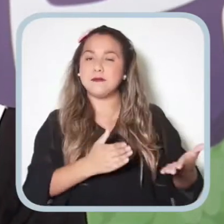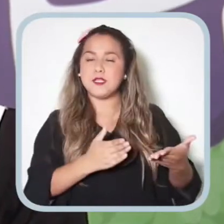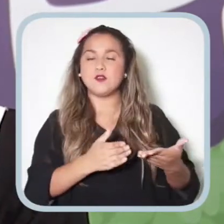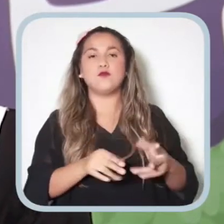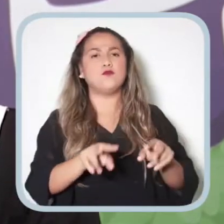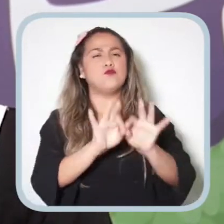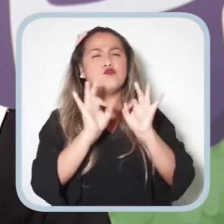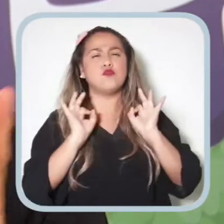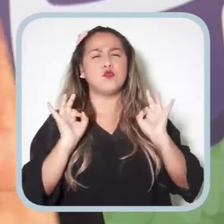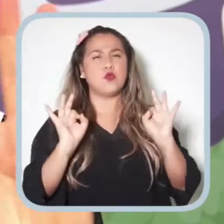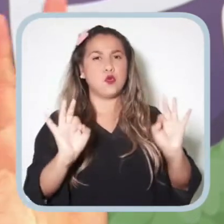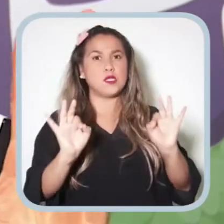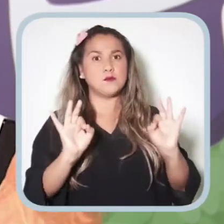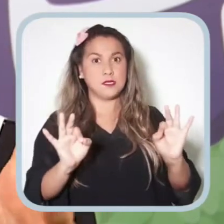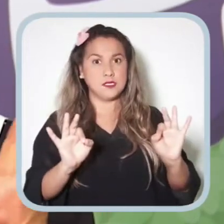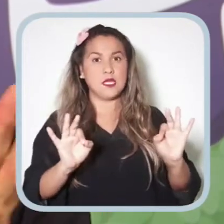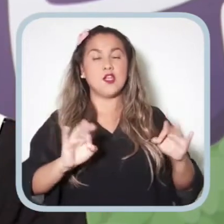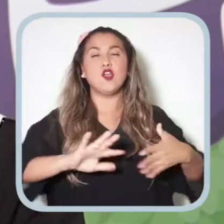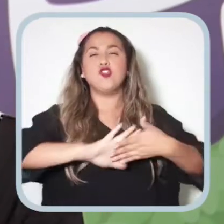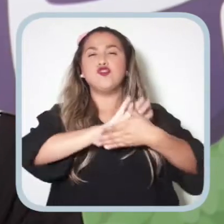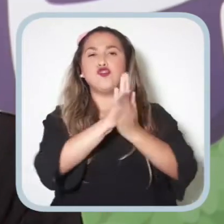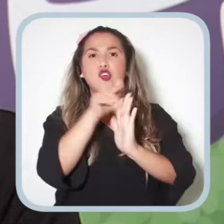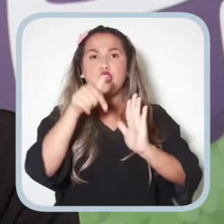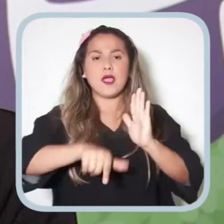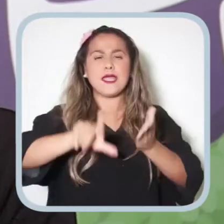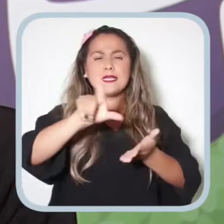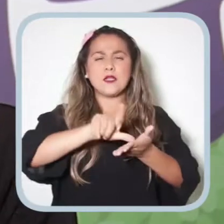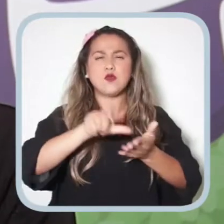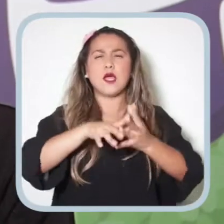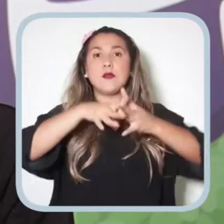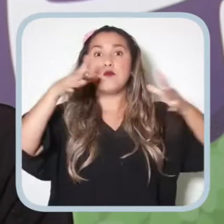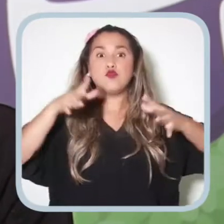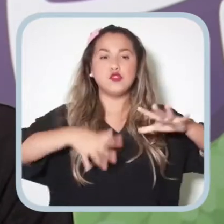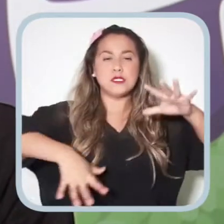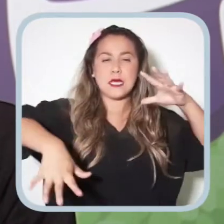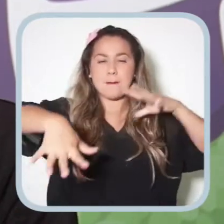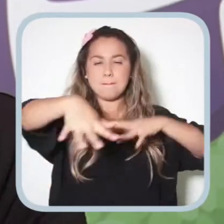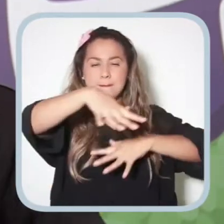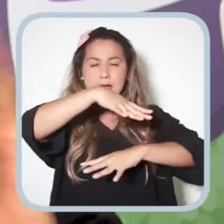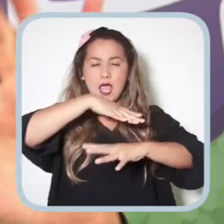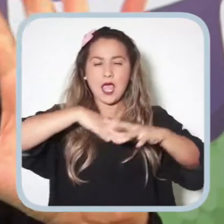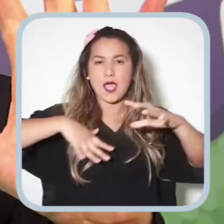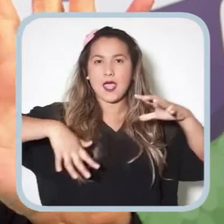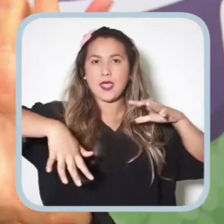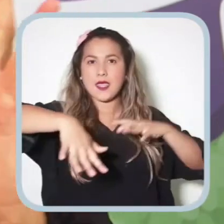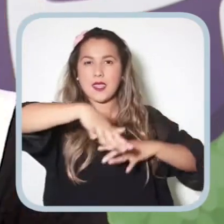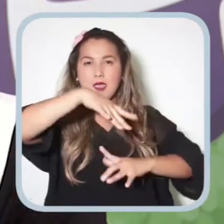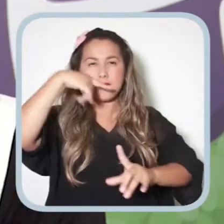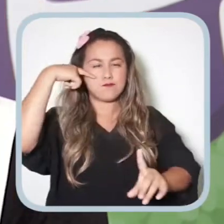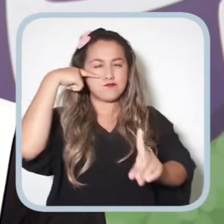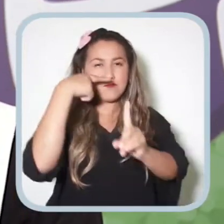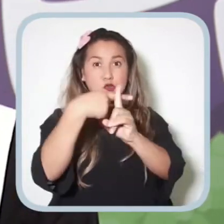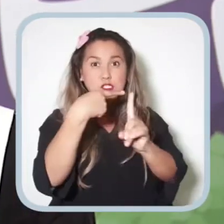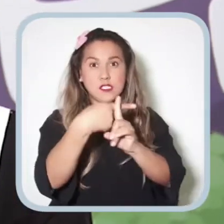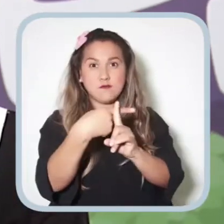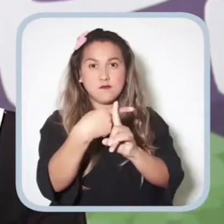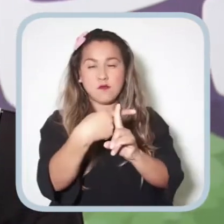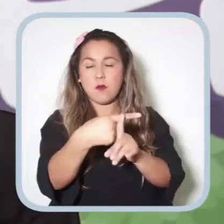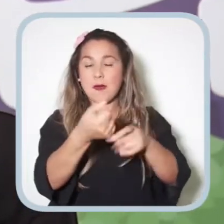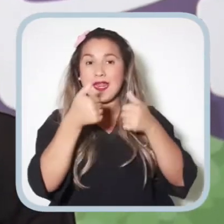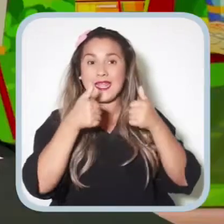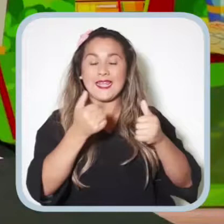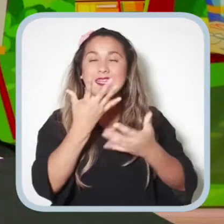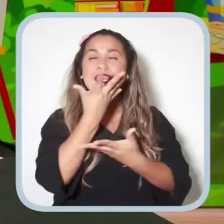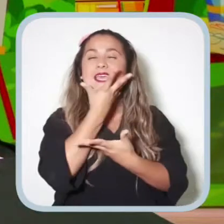especial. A que llenemos este lugar con mucha magia y mucha energía positiva para que un hermoso taller podamos